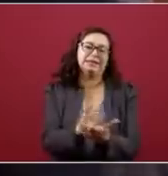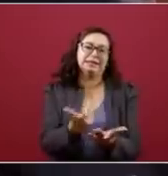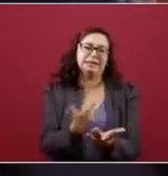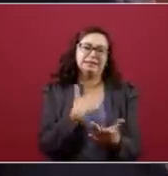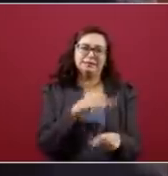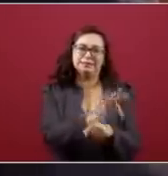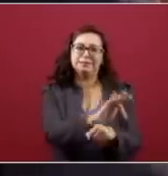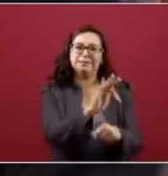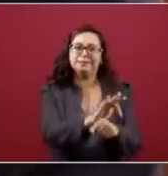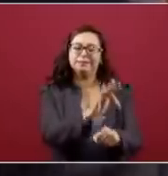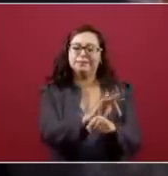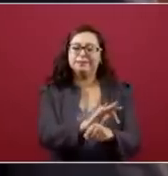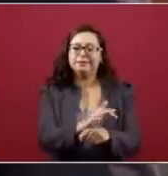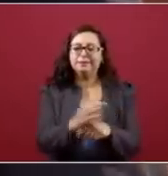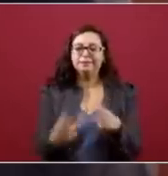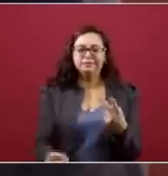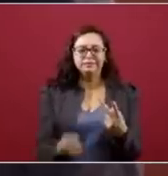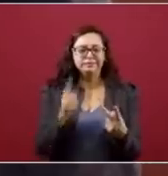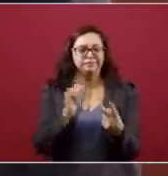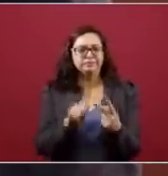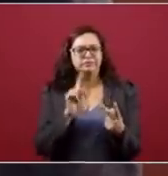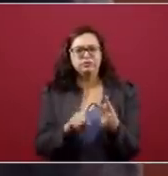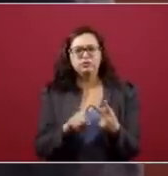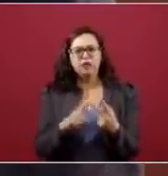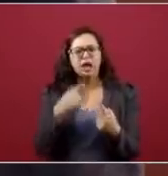ver en dónde estaban,